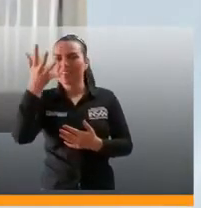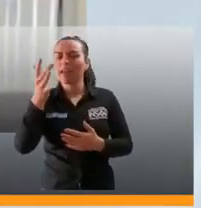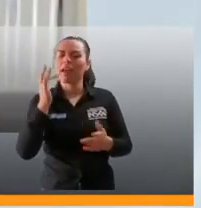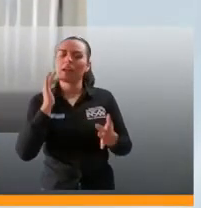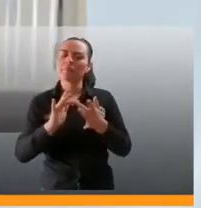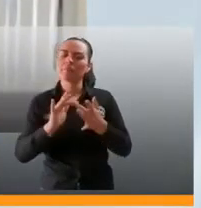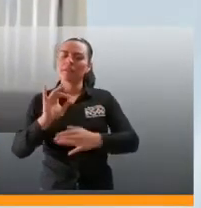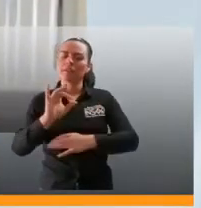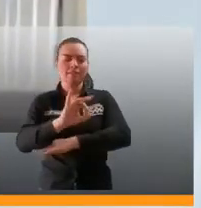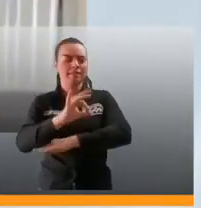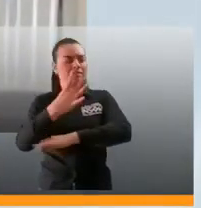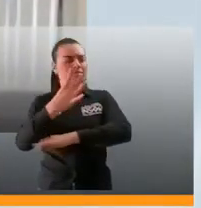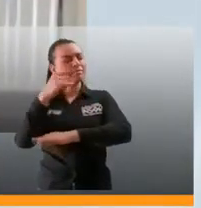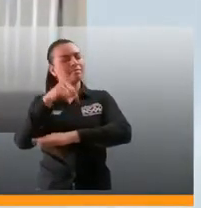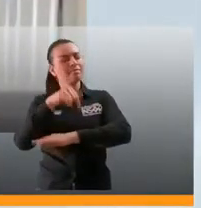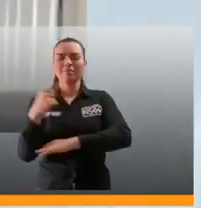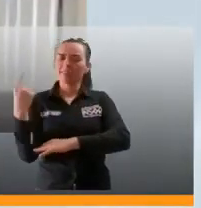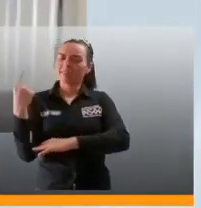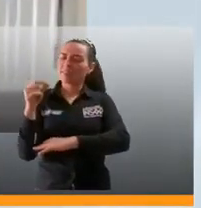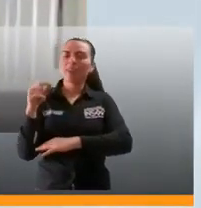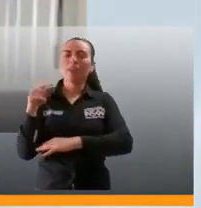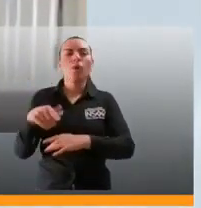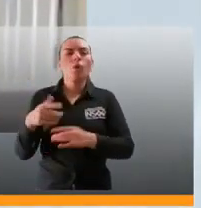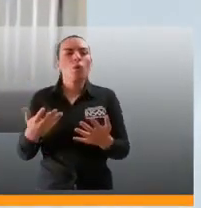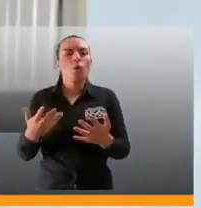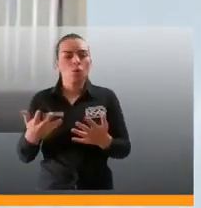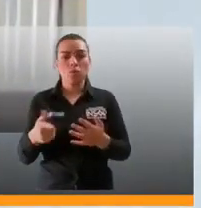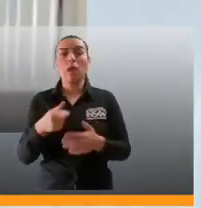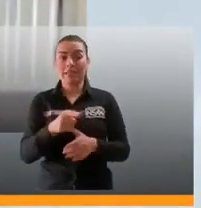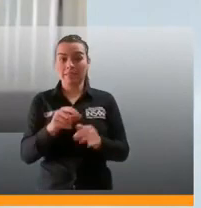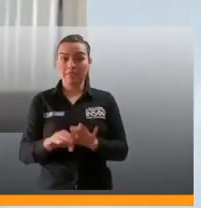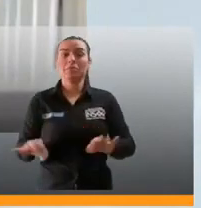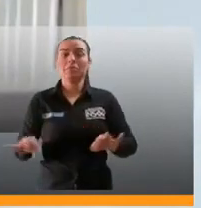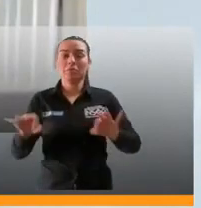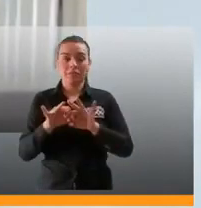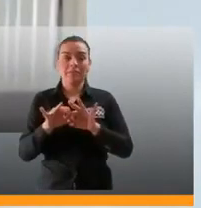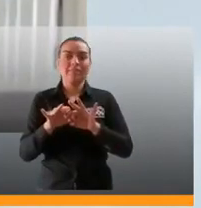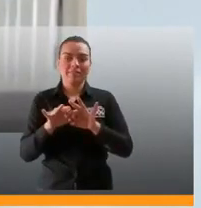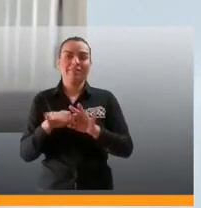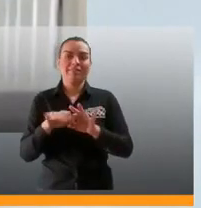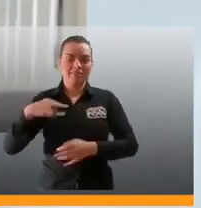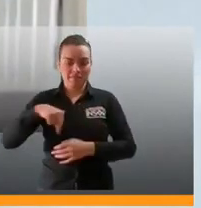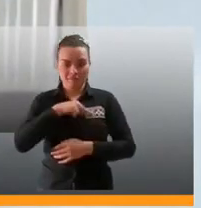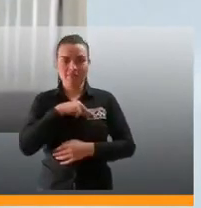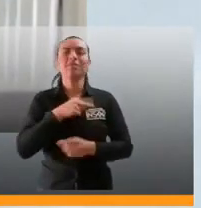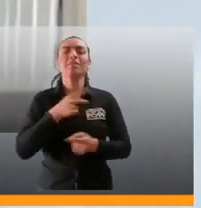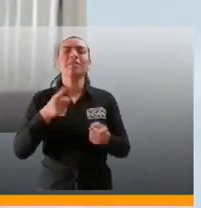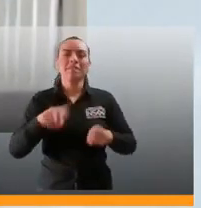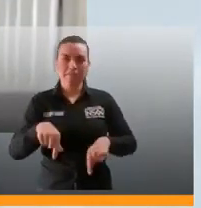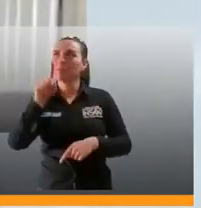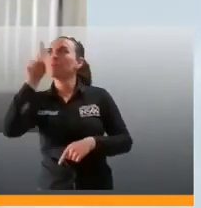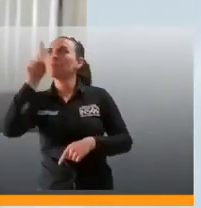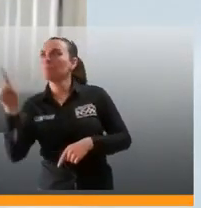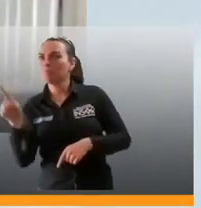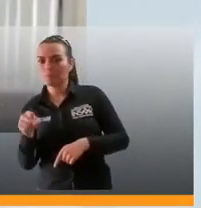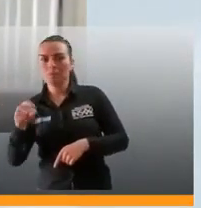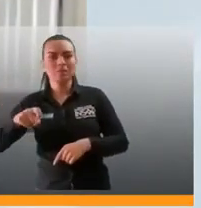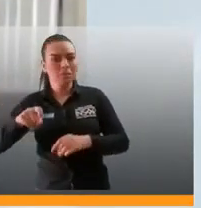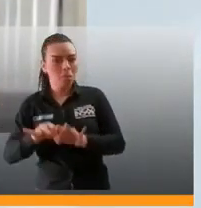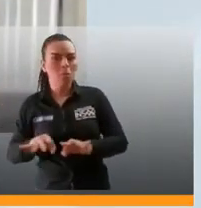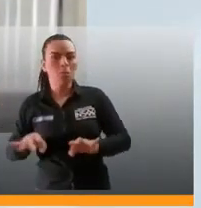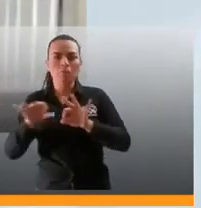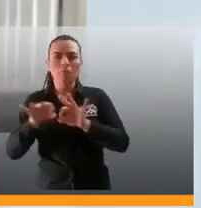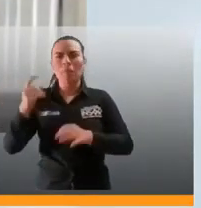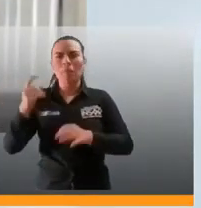en didácticas digitales, un punto que fue muy importante para nosotros y para las instituciones es pensar la